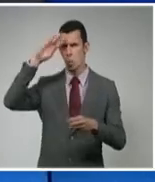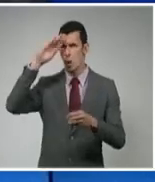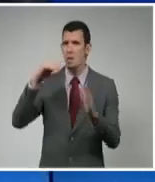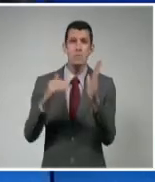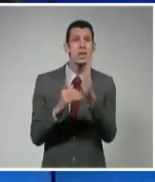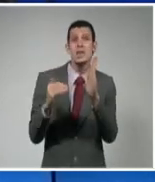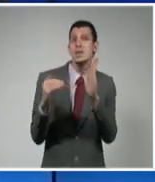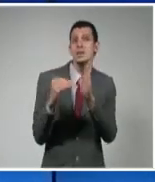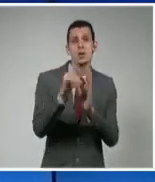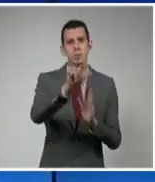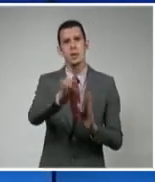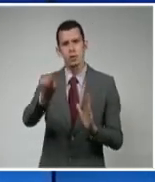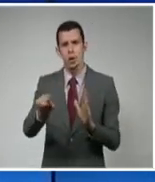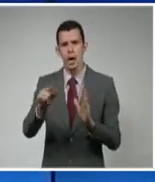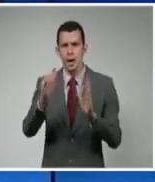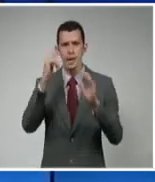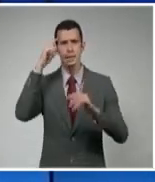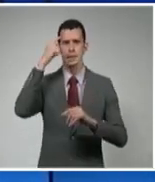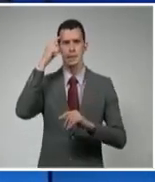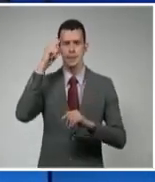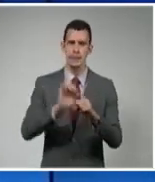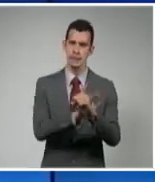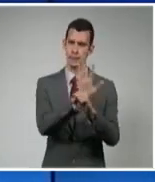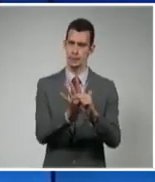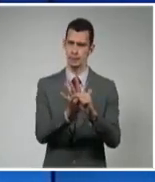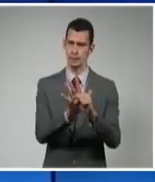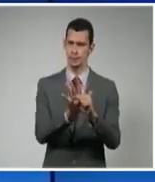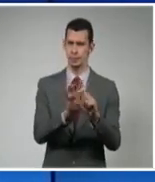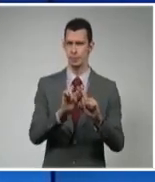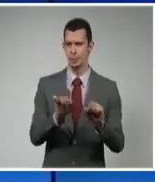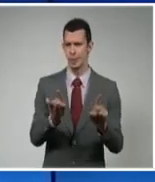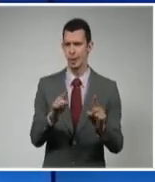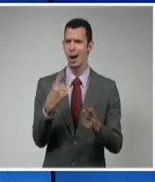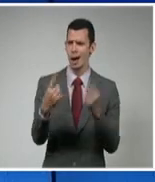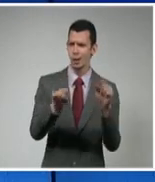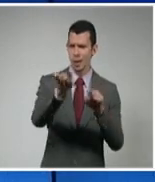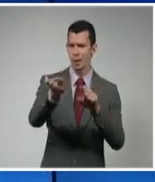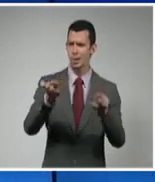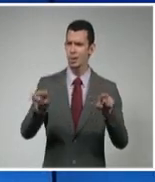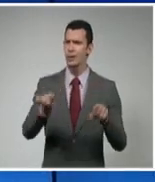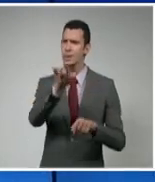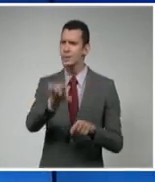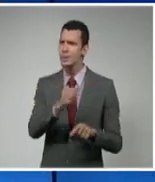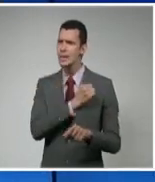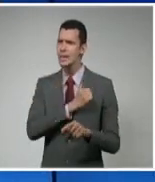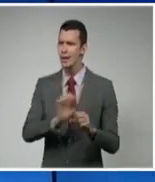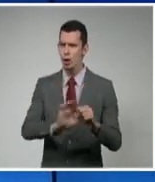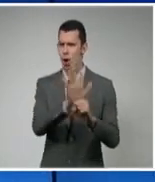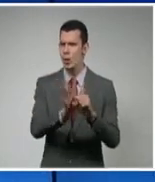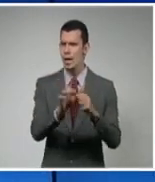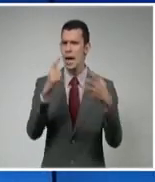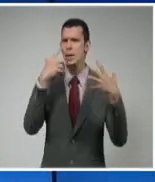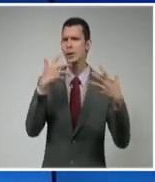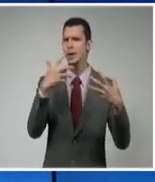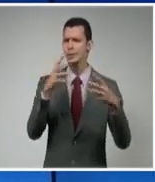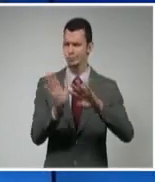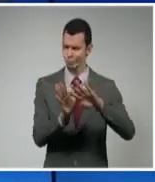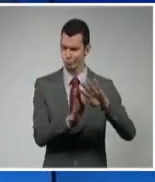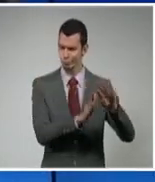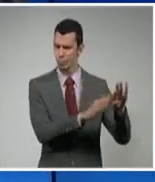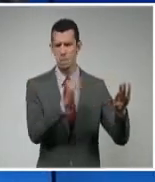eso, miren, unos pocos siguen empeñados en imponer el odio, el terror,